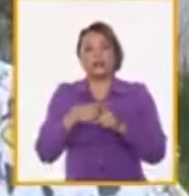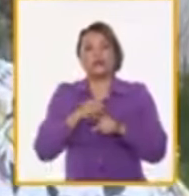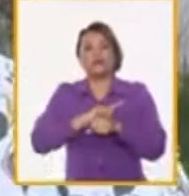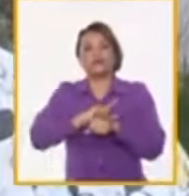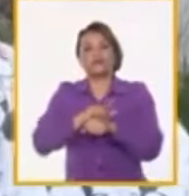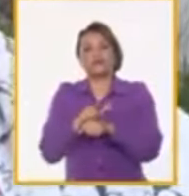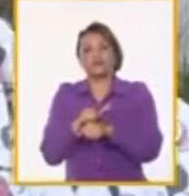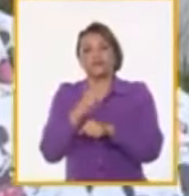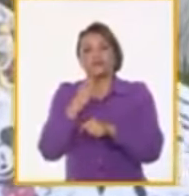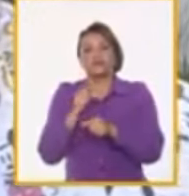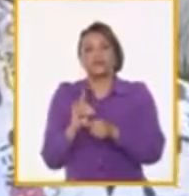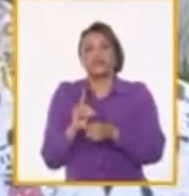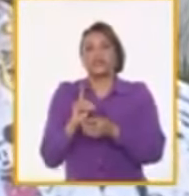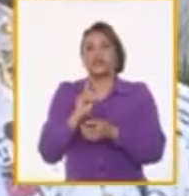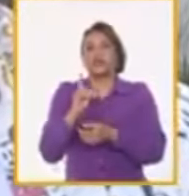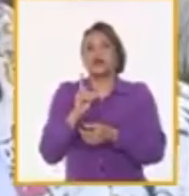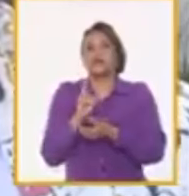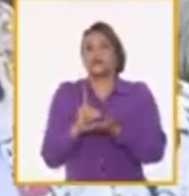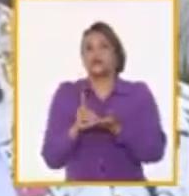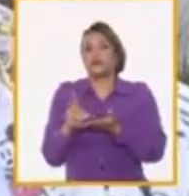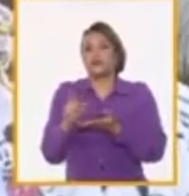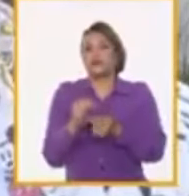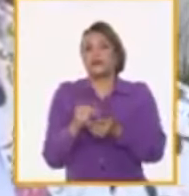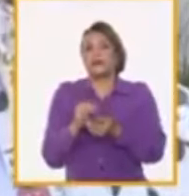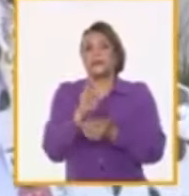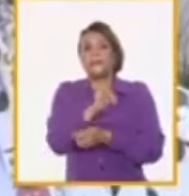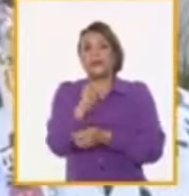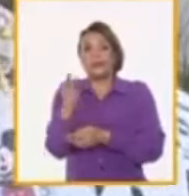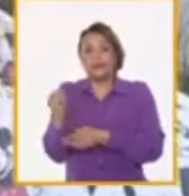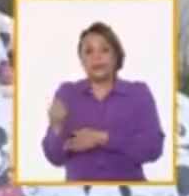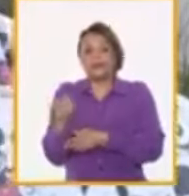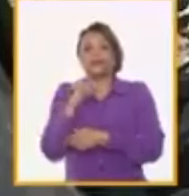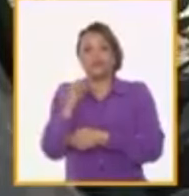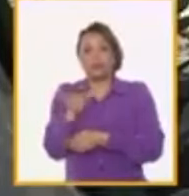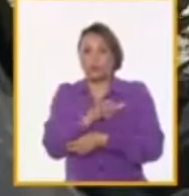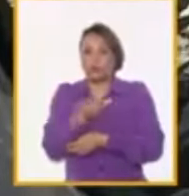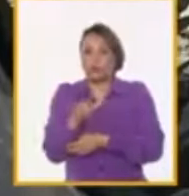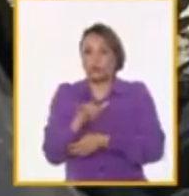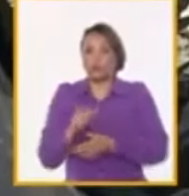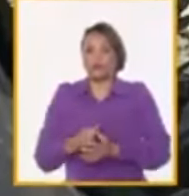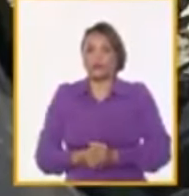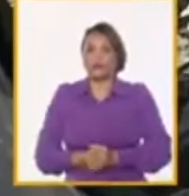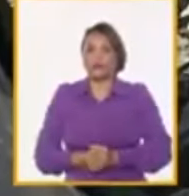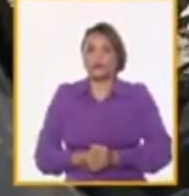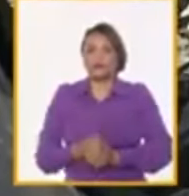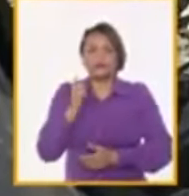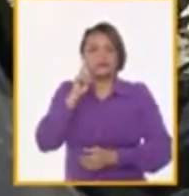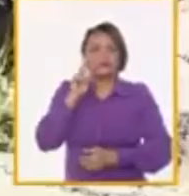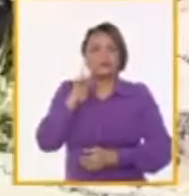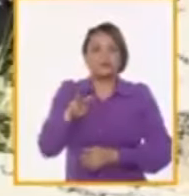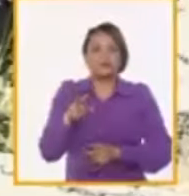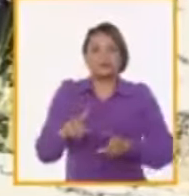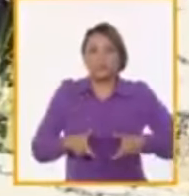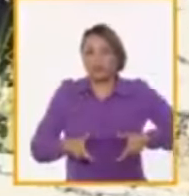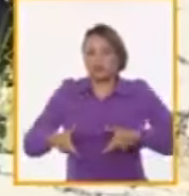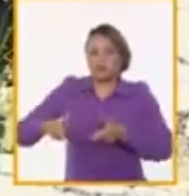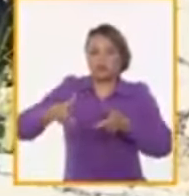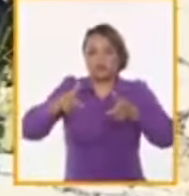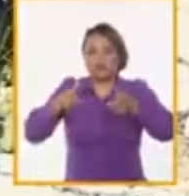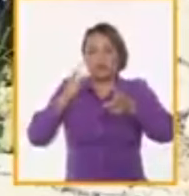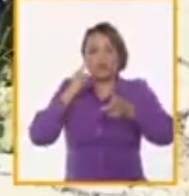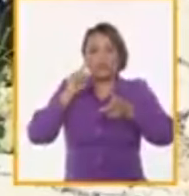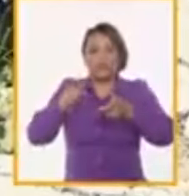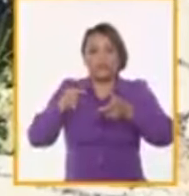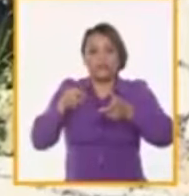el diámetro es de 315 milímetros de polietileno de alta densidad. A simple vista, resaltan acciones